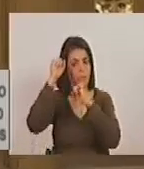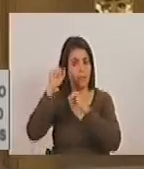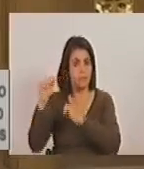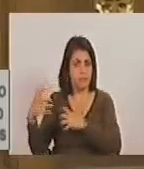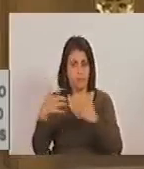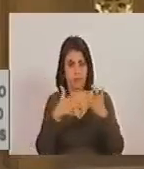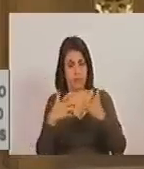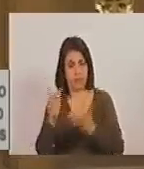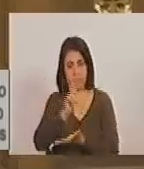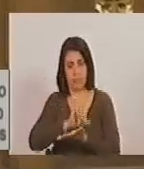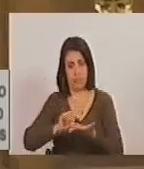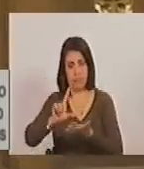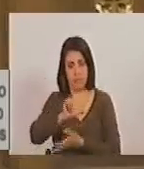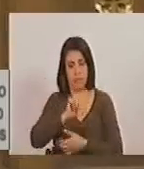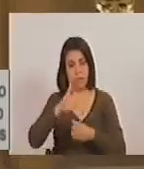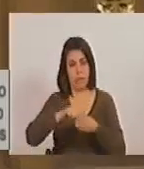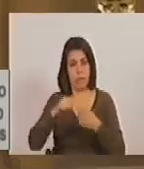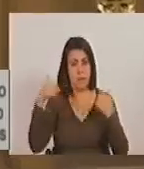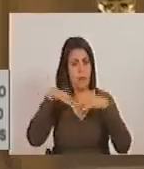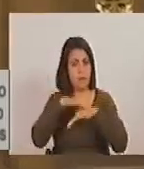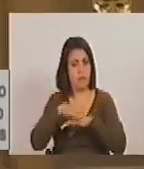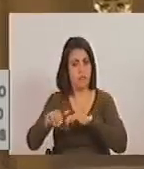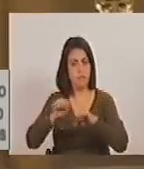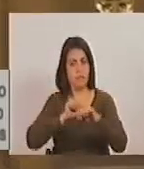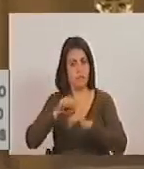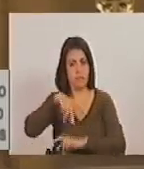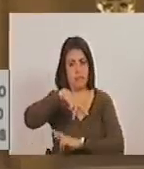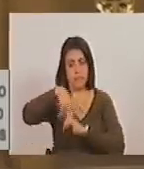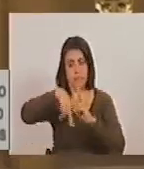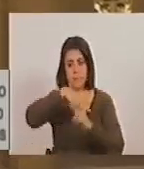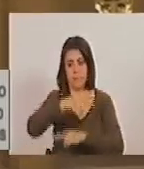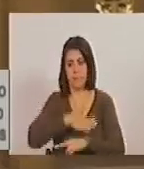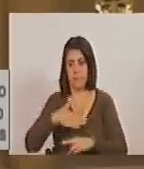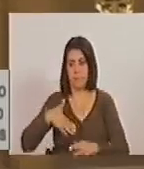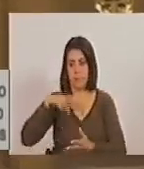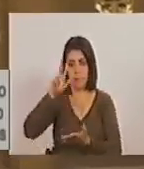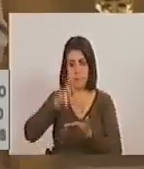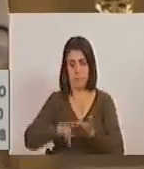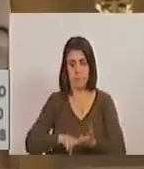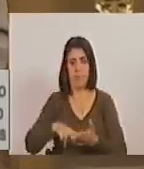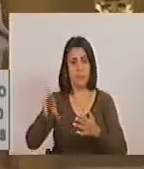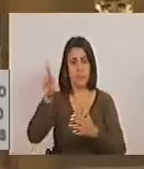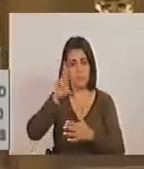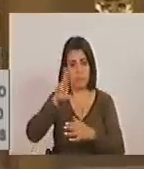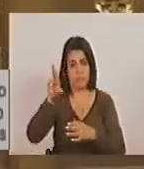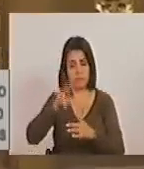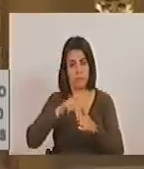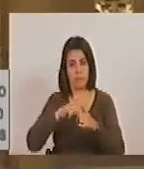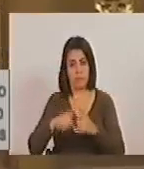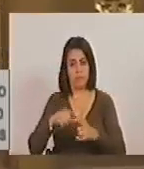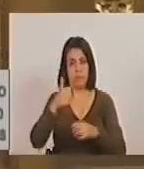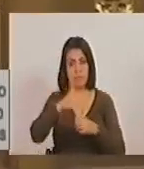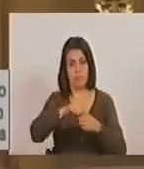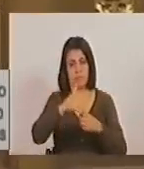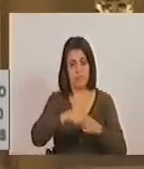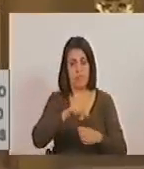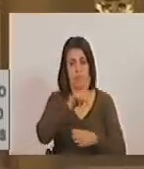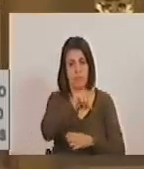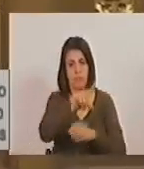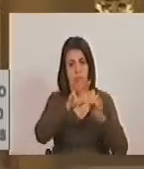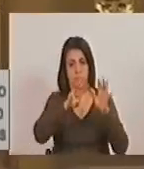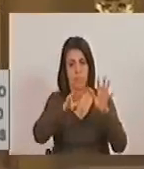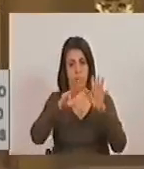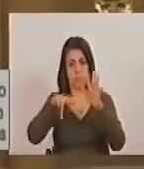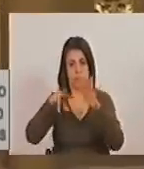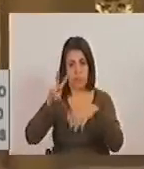naval del lago de Maracaibo, integrante del movimiento revolucionario que intentó proclamar la república desde Maracaibo en 1812,